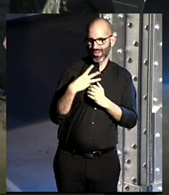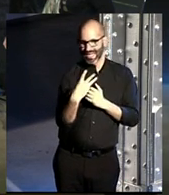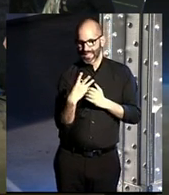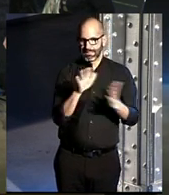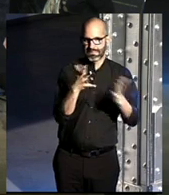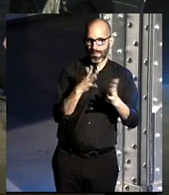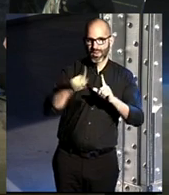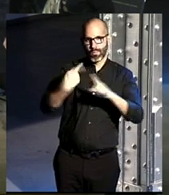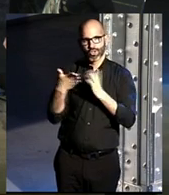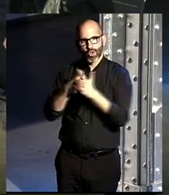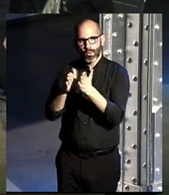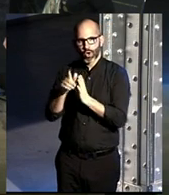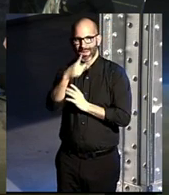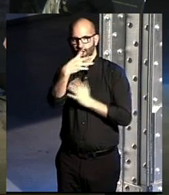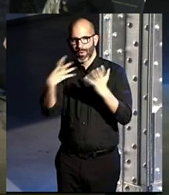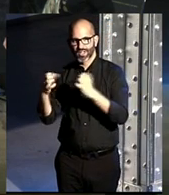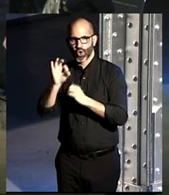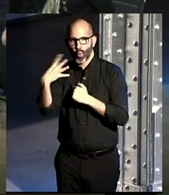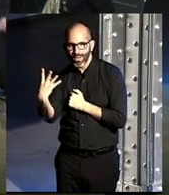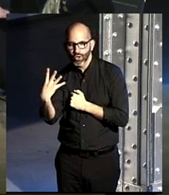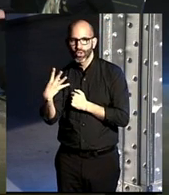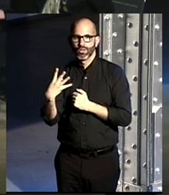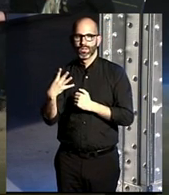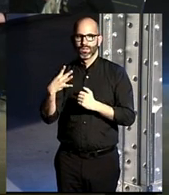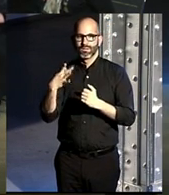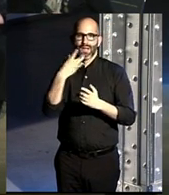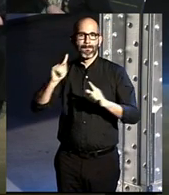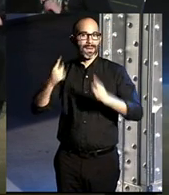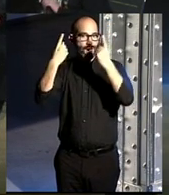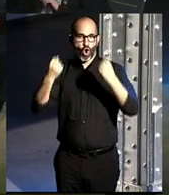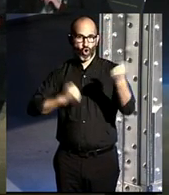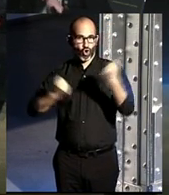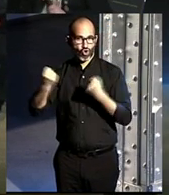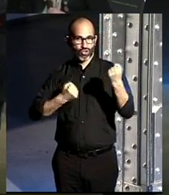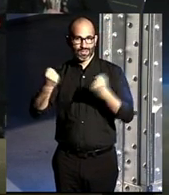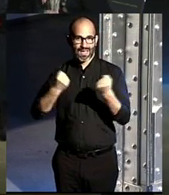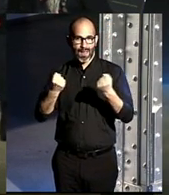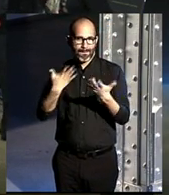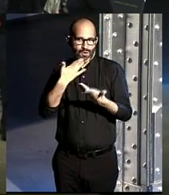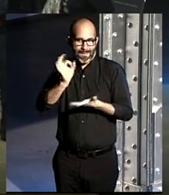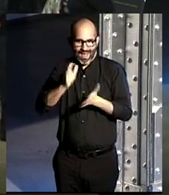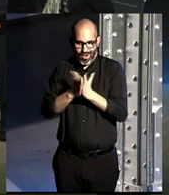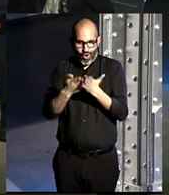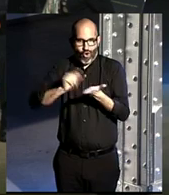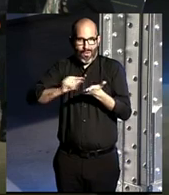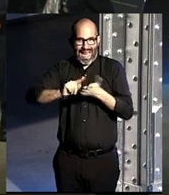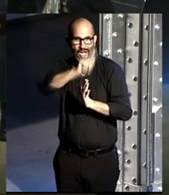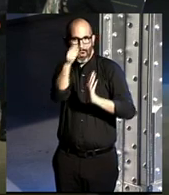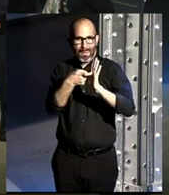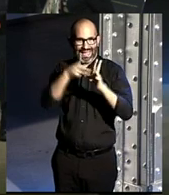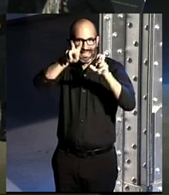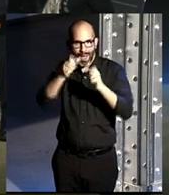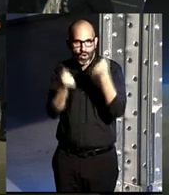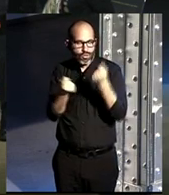los primeros coches, pero un coche no era suficiente, no podría escribir una novela sobre los coches. Es un coche que es